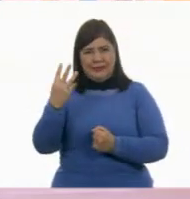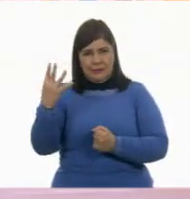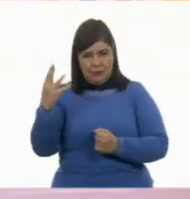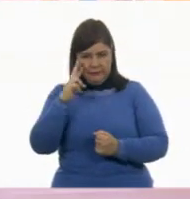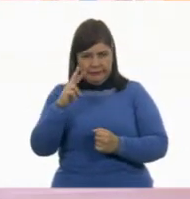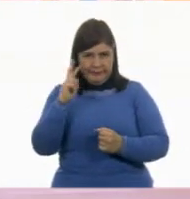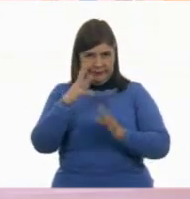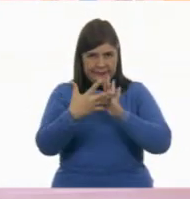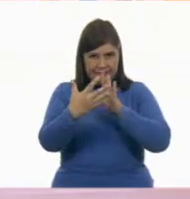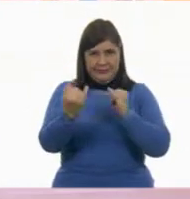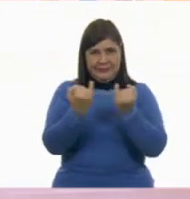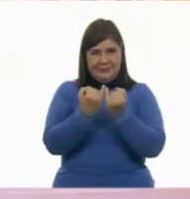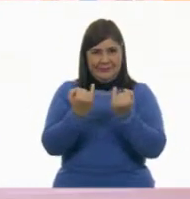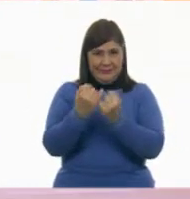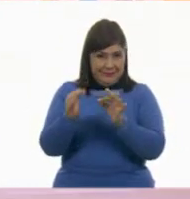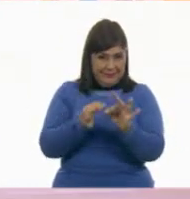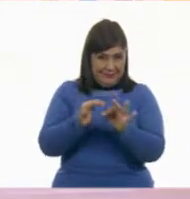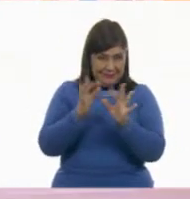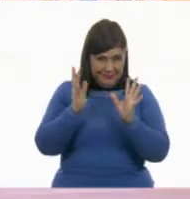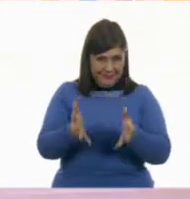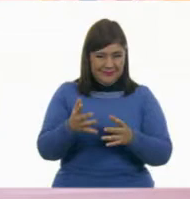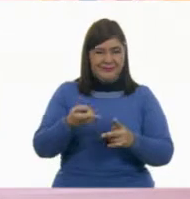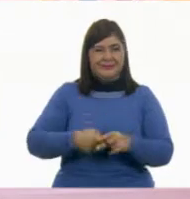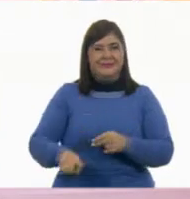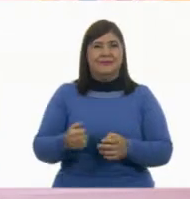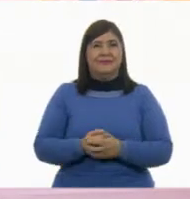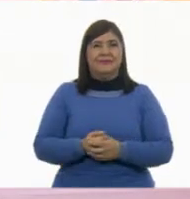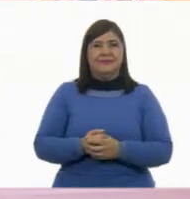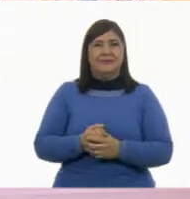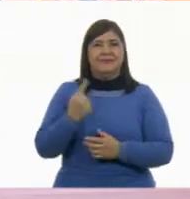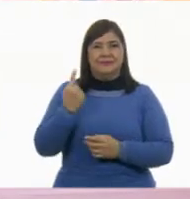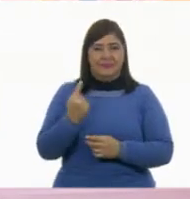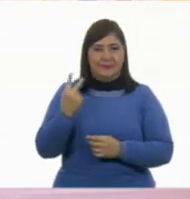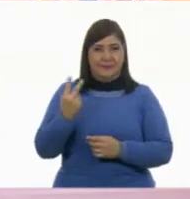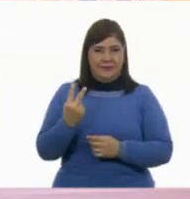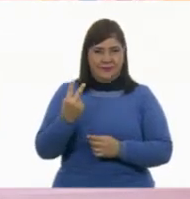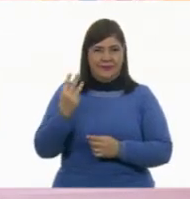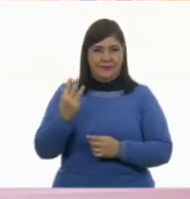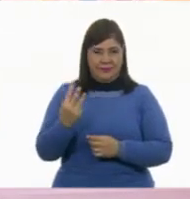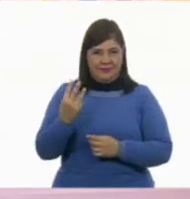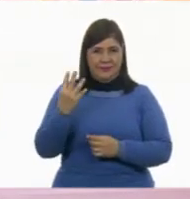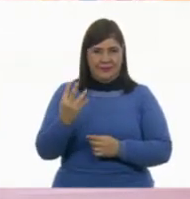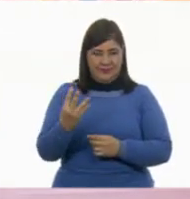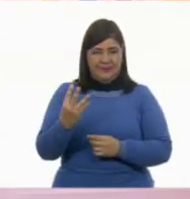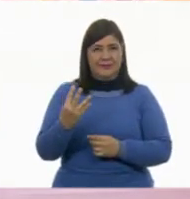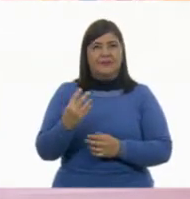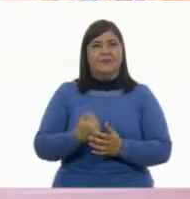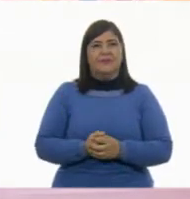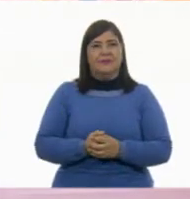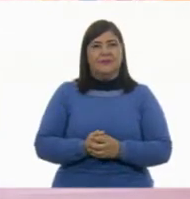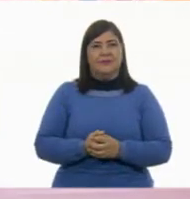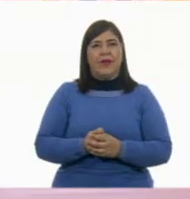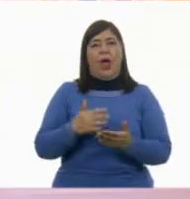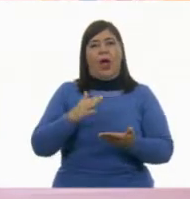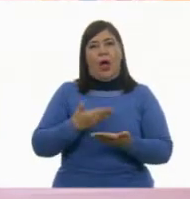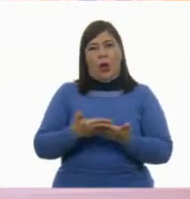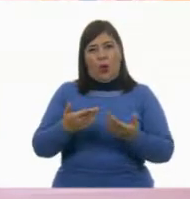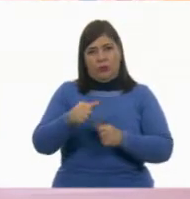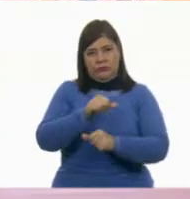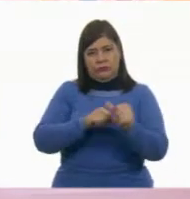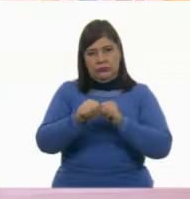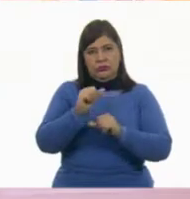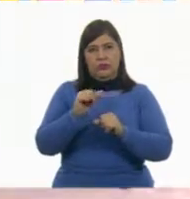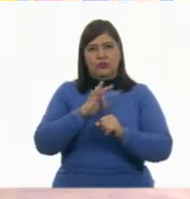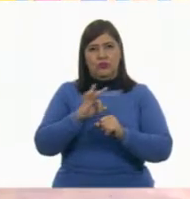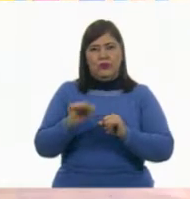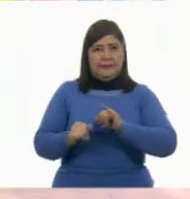chicos? ¿Listos, niñas y niños? Empezamos ya. 1, 2, 3, 4. Y ahora hacemos lo mismo del lado contrario